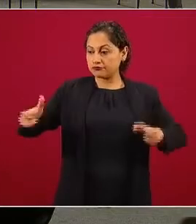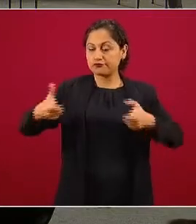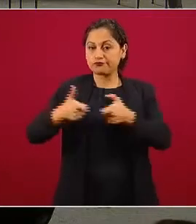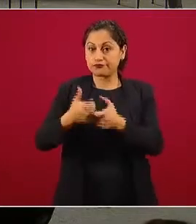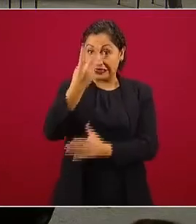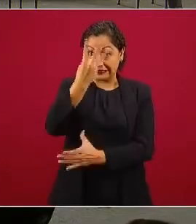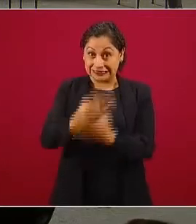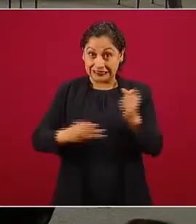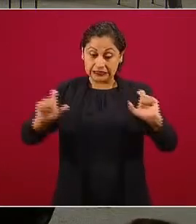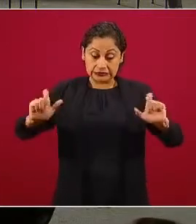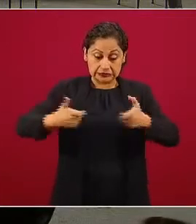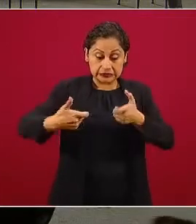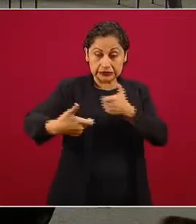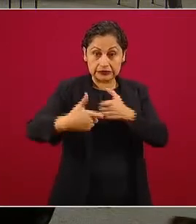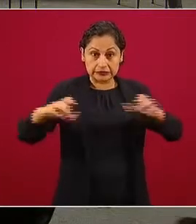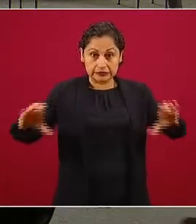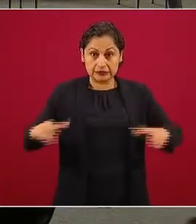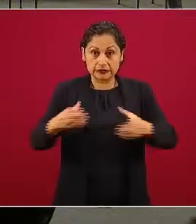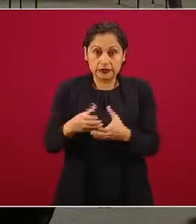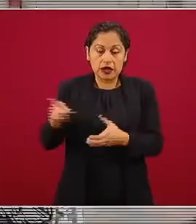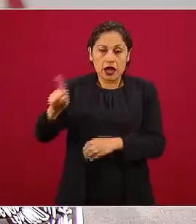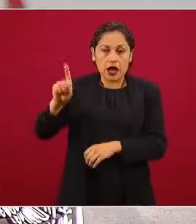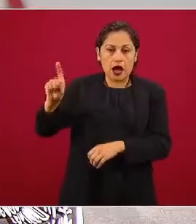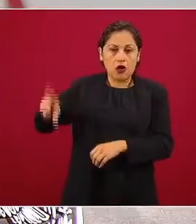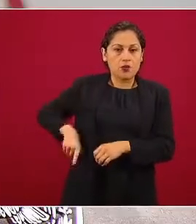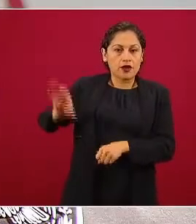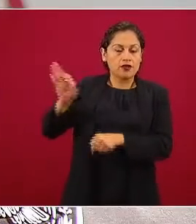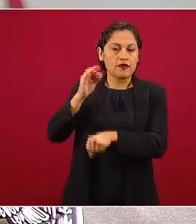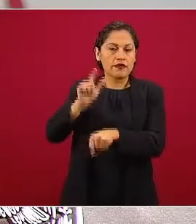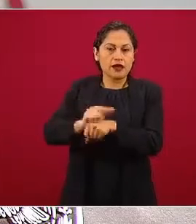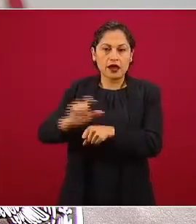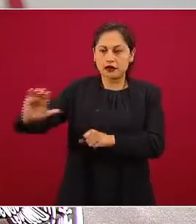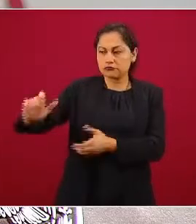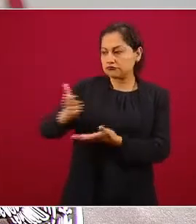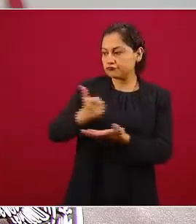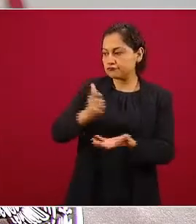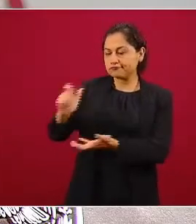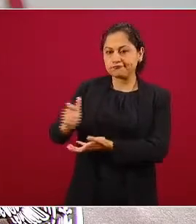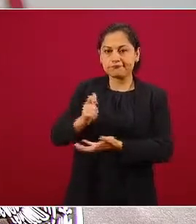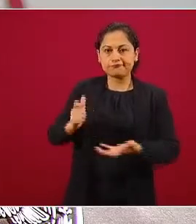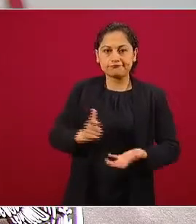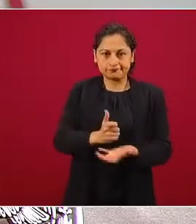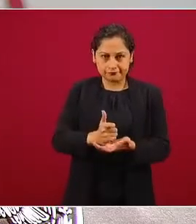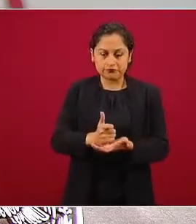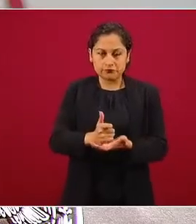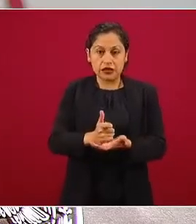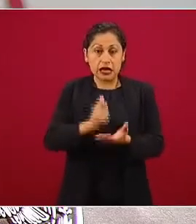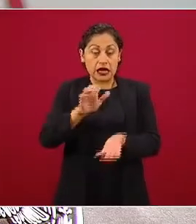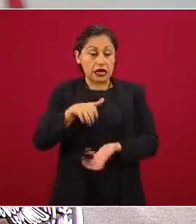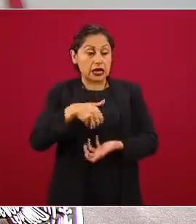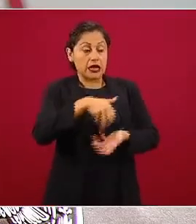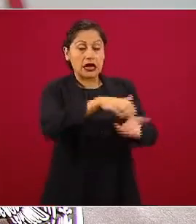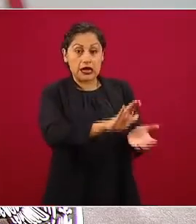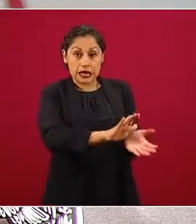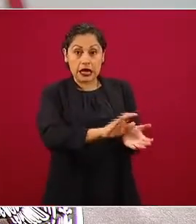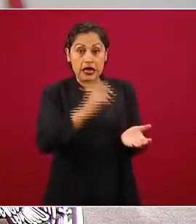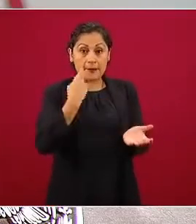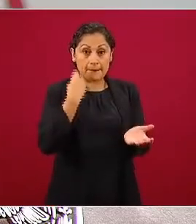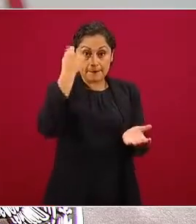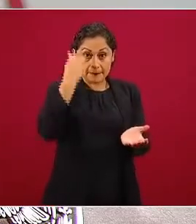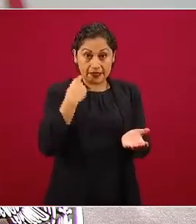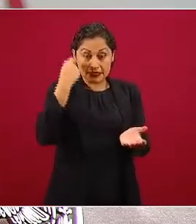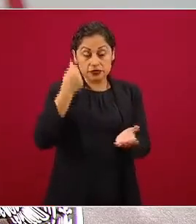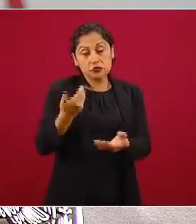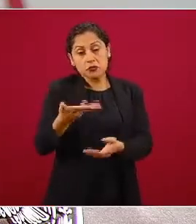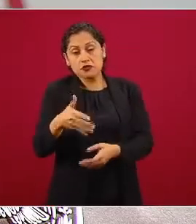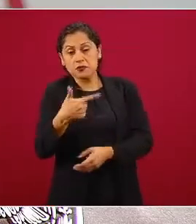aporta a través de diversas bolsas, aporta primero al sistema de pensiones, aporta más de 700,000